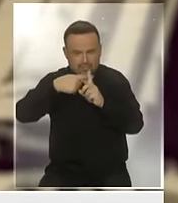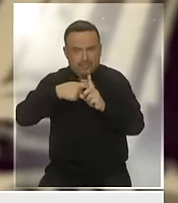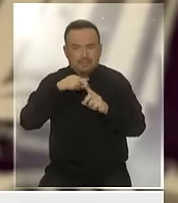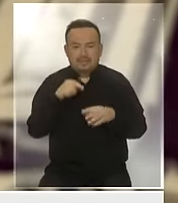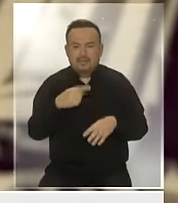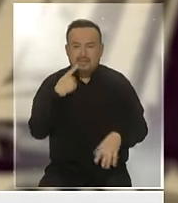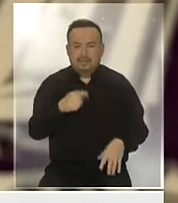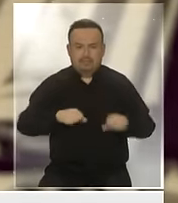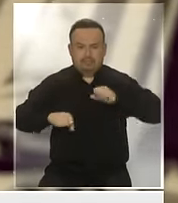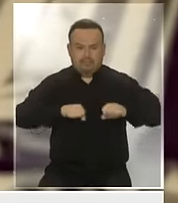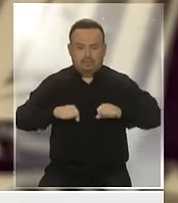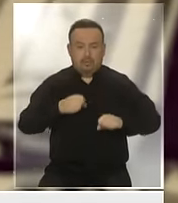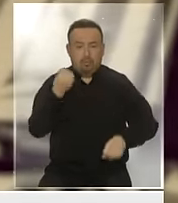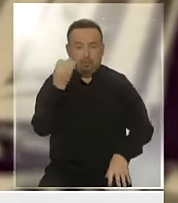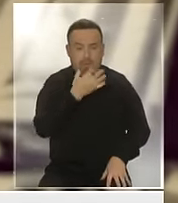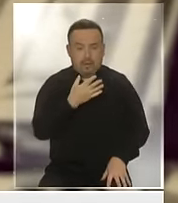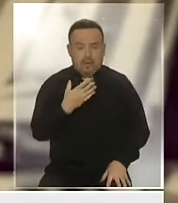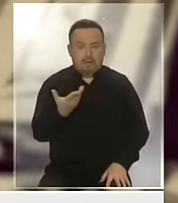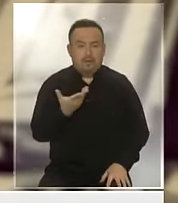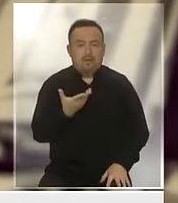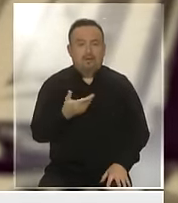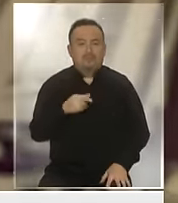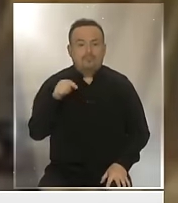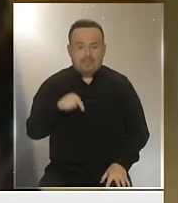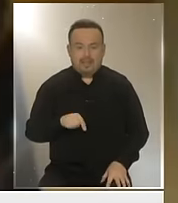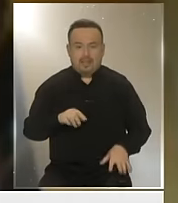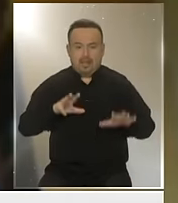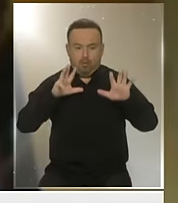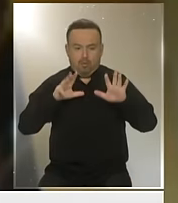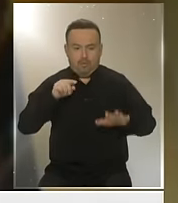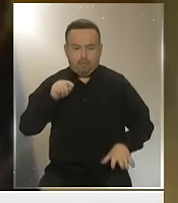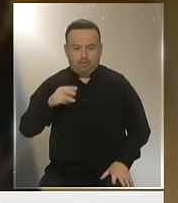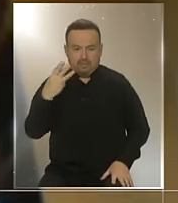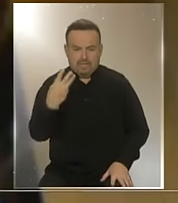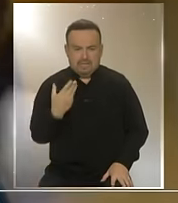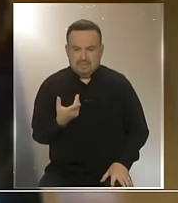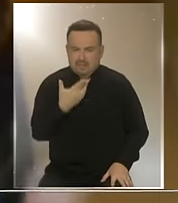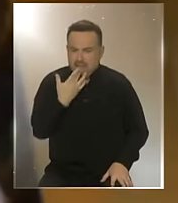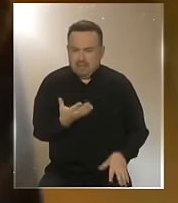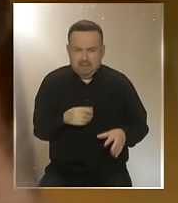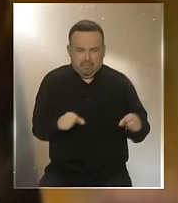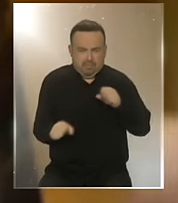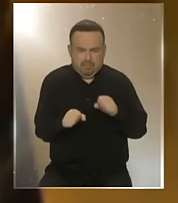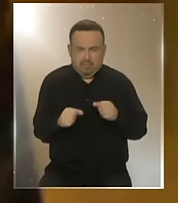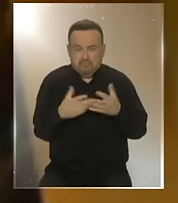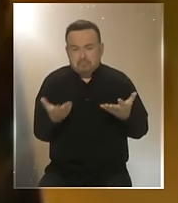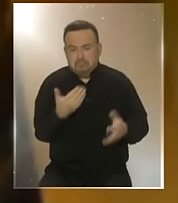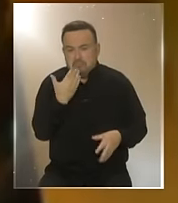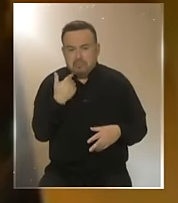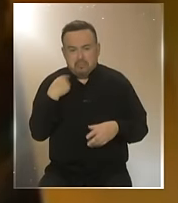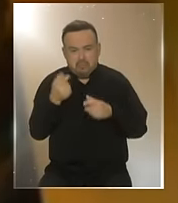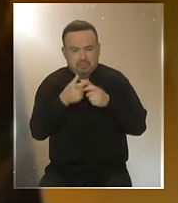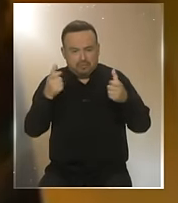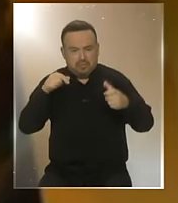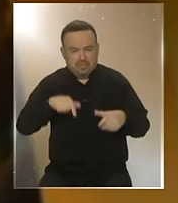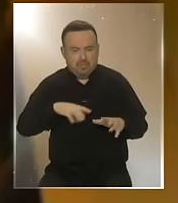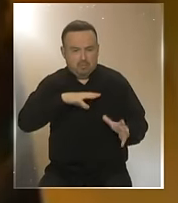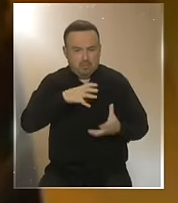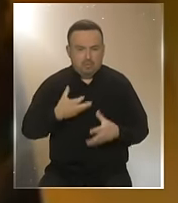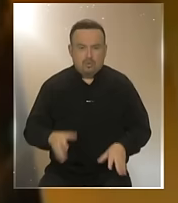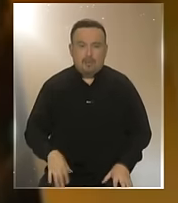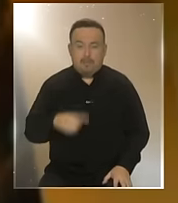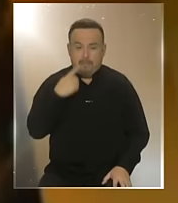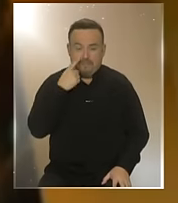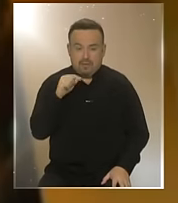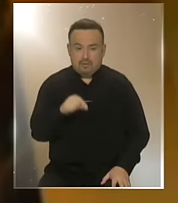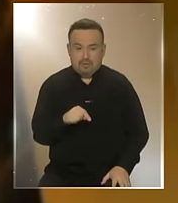El terremoto inicialmente se le dio una magnitud de 8.3. Era considerado como un terremoto más dentro de los grandes que había ocurrido en el mundo.